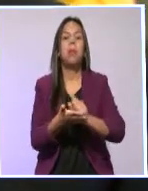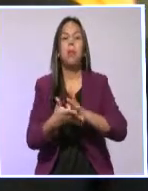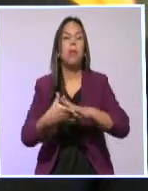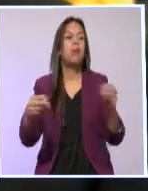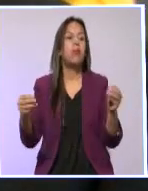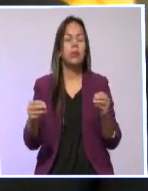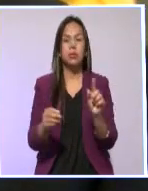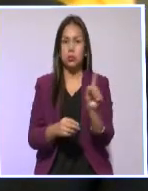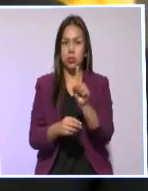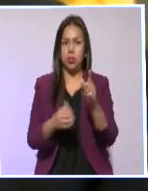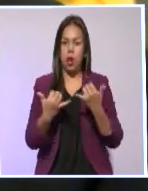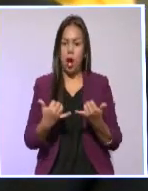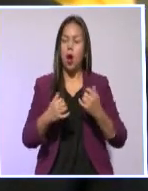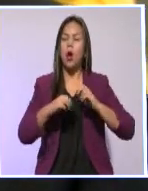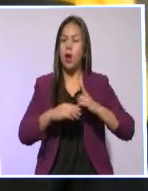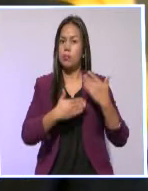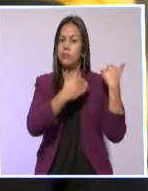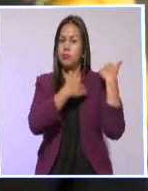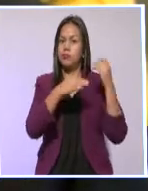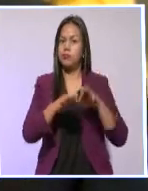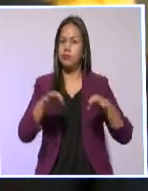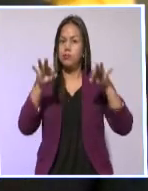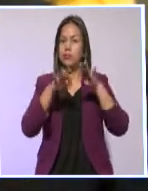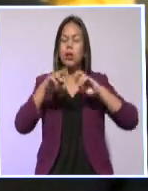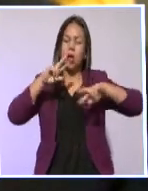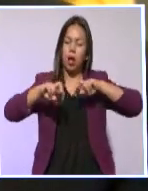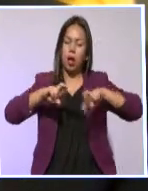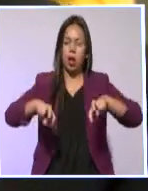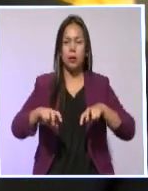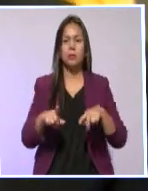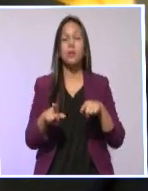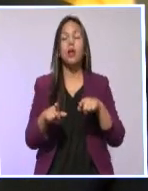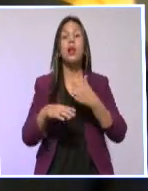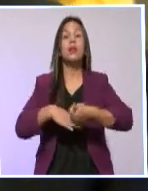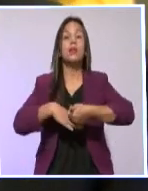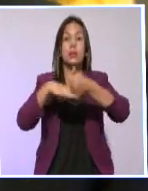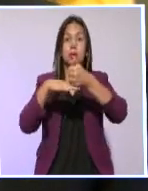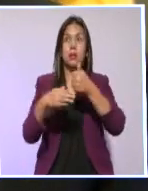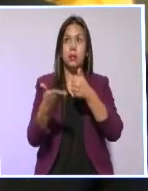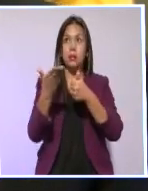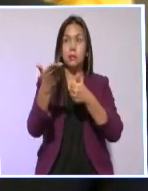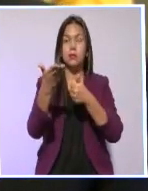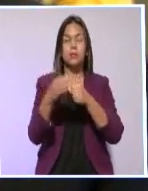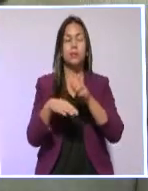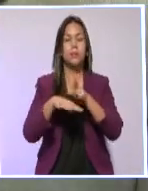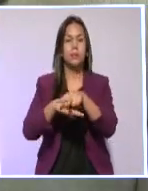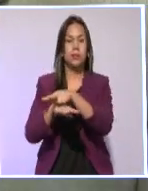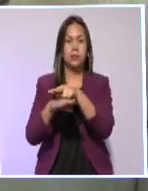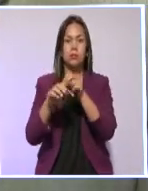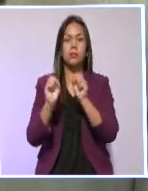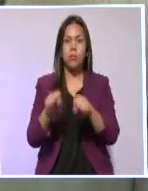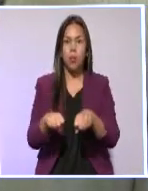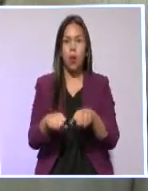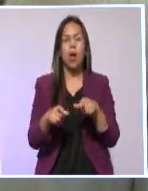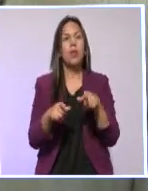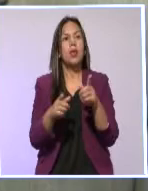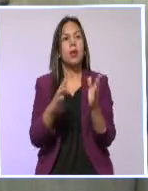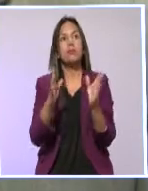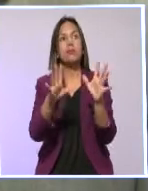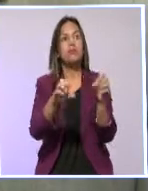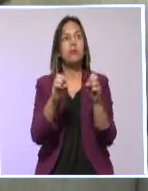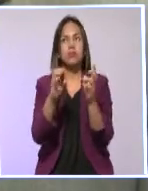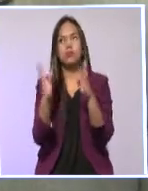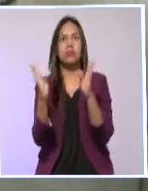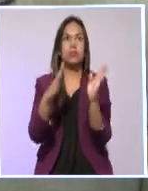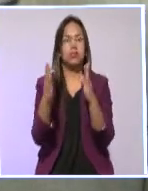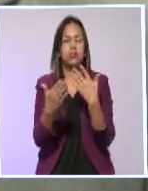se le van a establecer y formular cargos e inclusive el fiscal podrá pedir medidas cautelares. El oficialista Franklin Samaniego, en